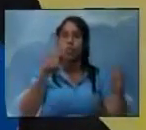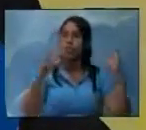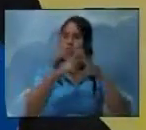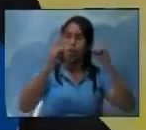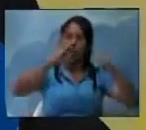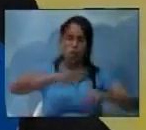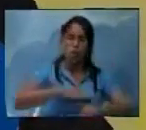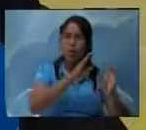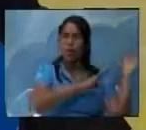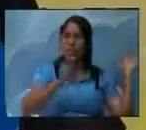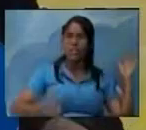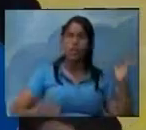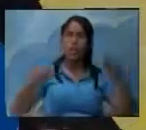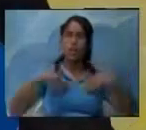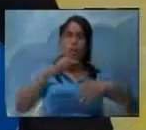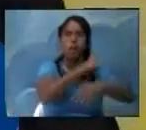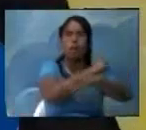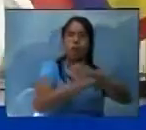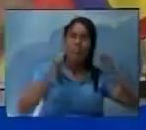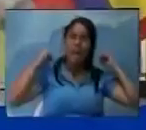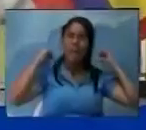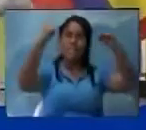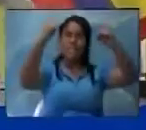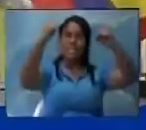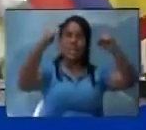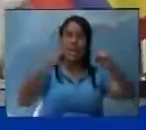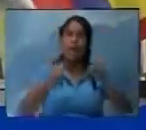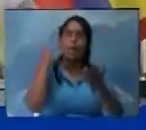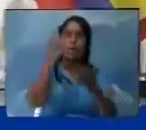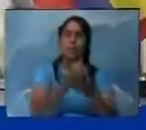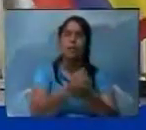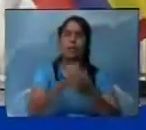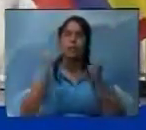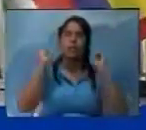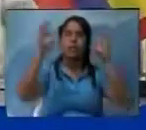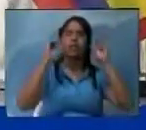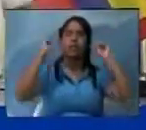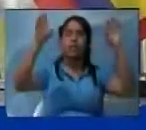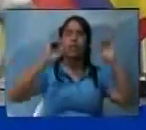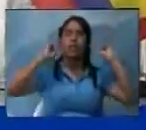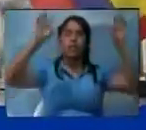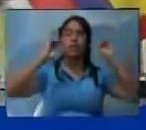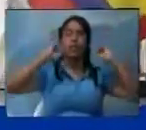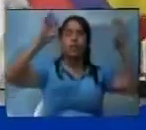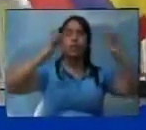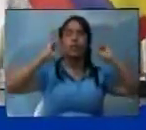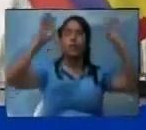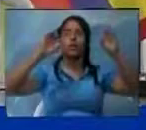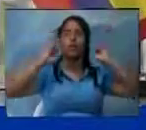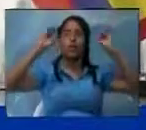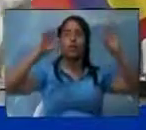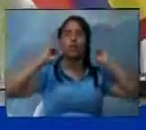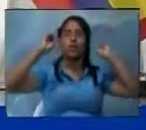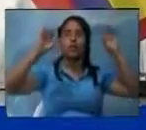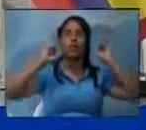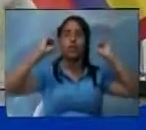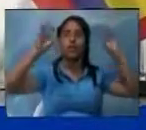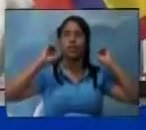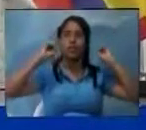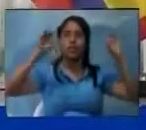todo lo puedo en Cristo que me fortalece. Bendito sea el Señor.